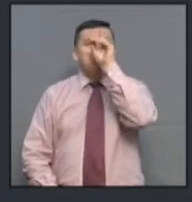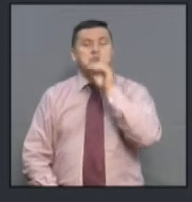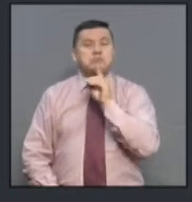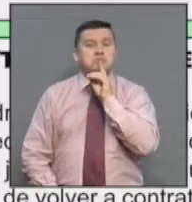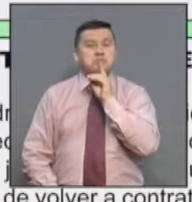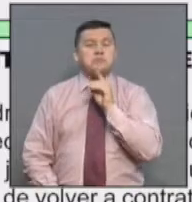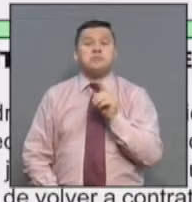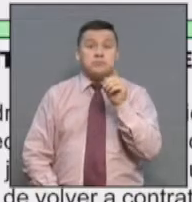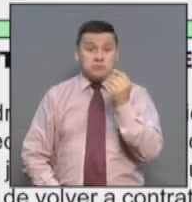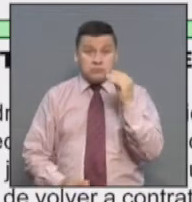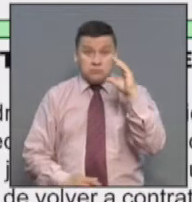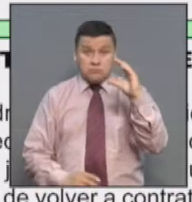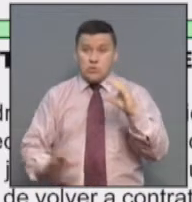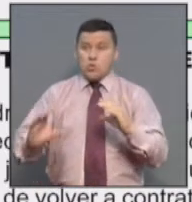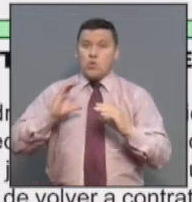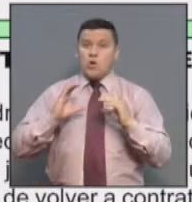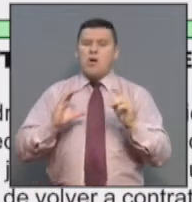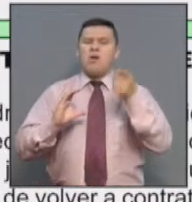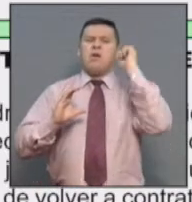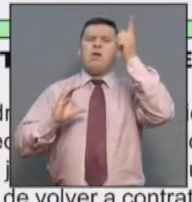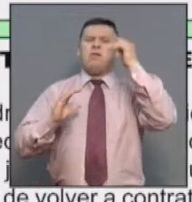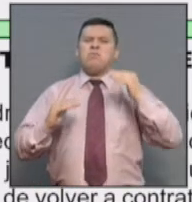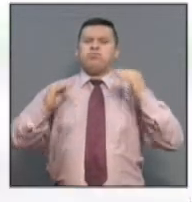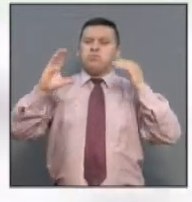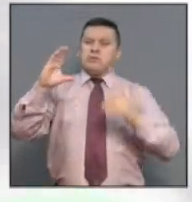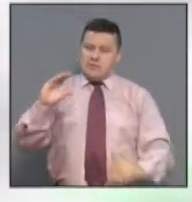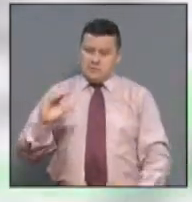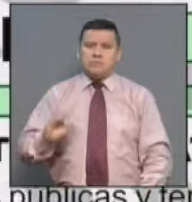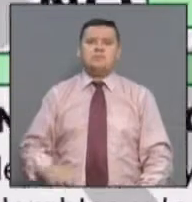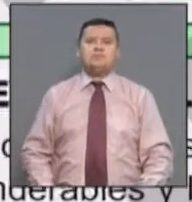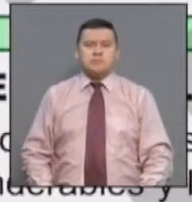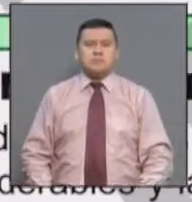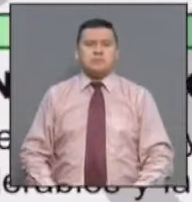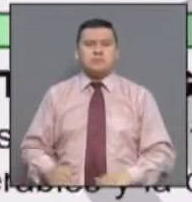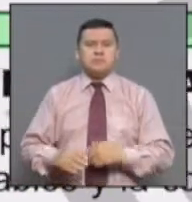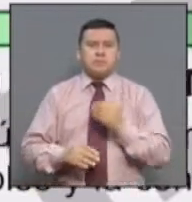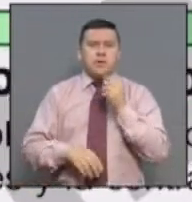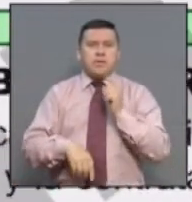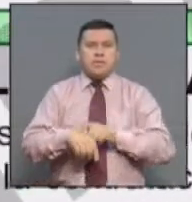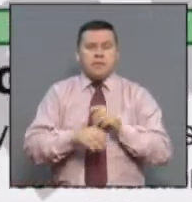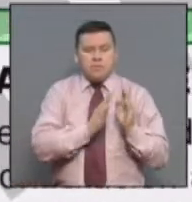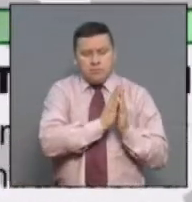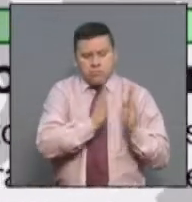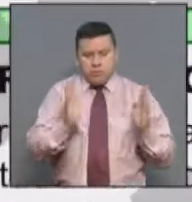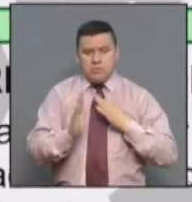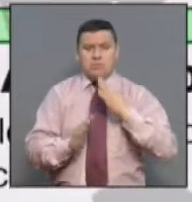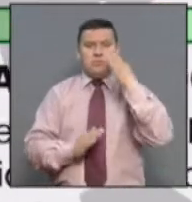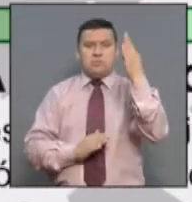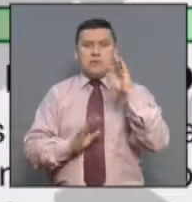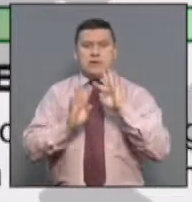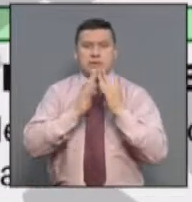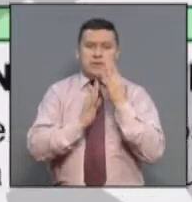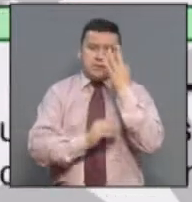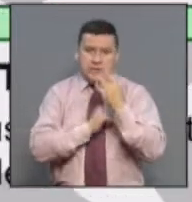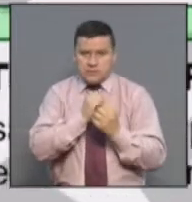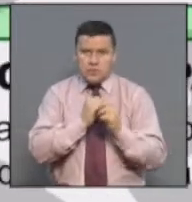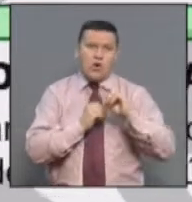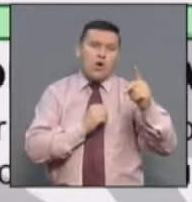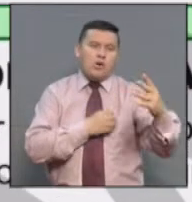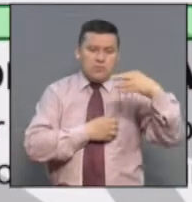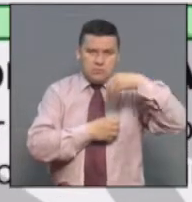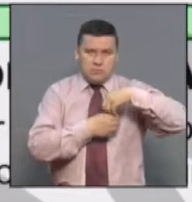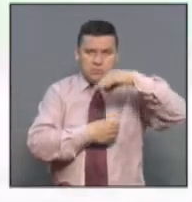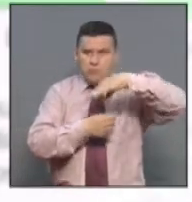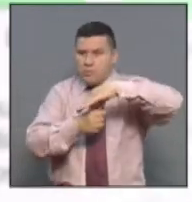destacar: reducción de los salarios para altos funcionarios, límite de 3 periodos para ser elegidos en el Senado u otras corporaciones